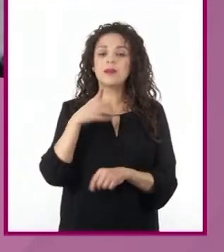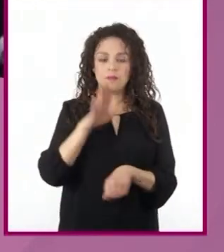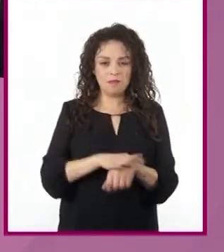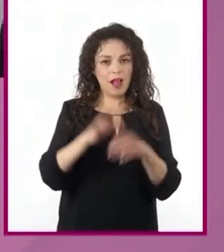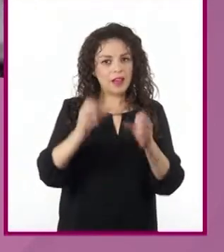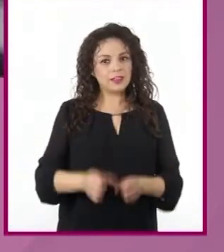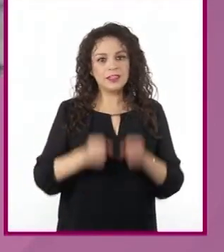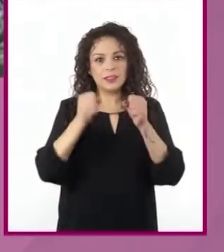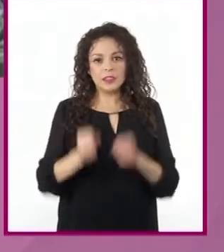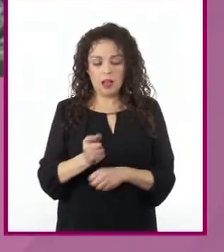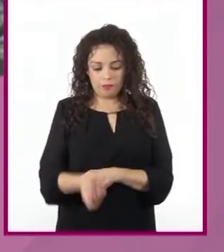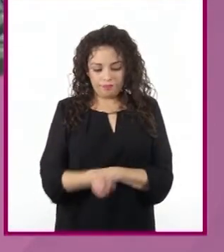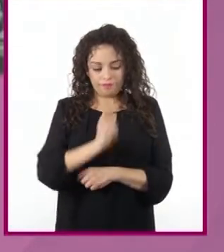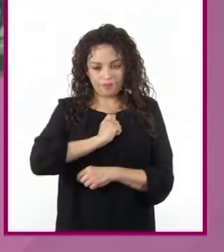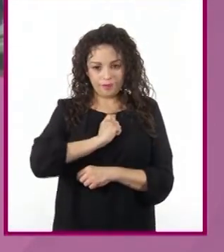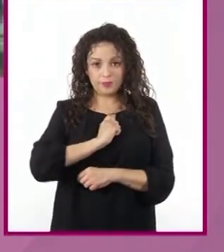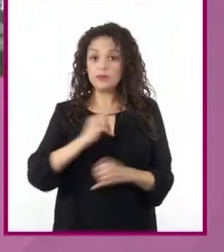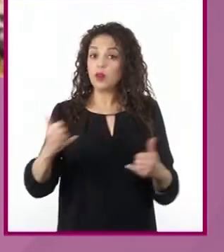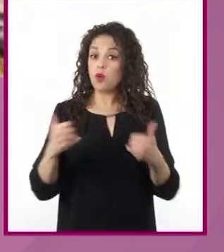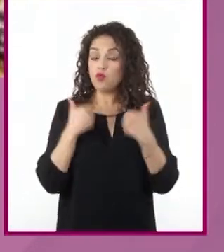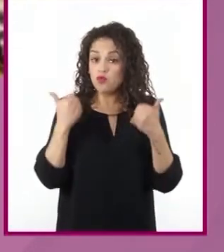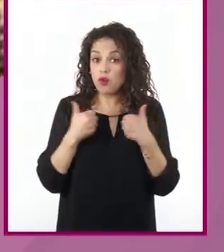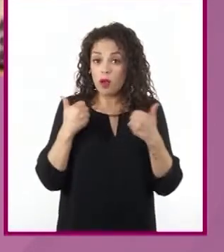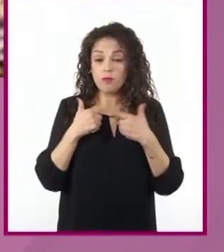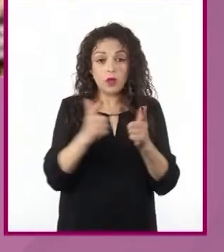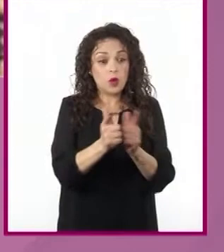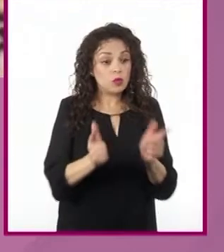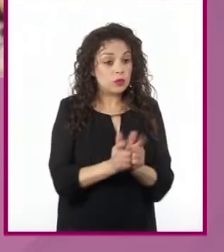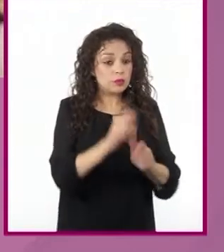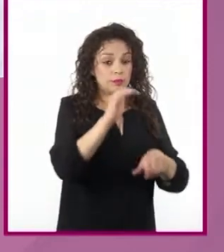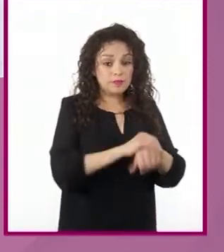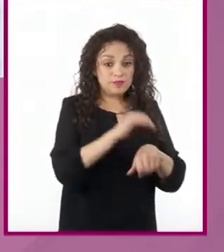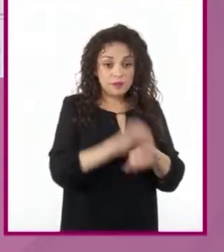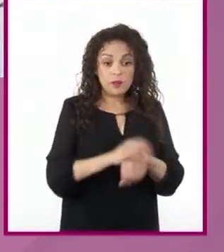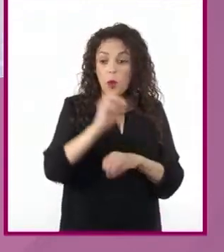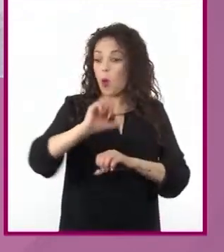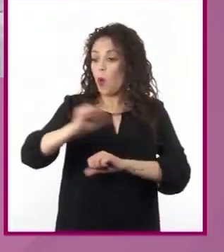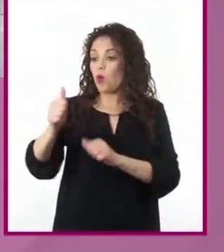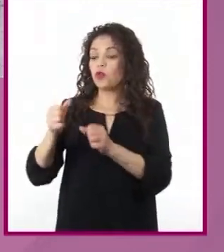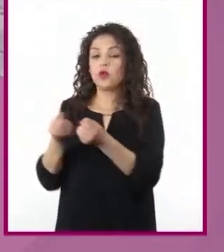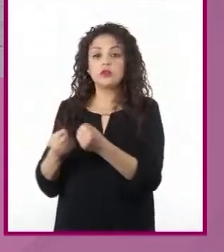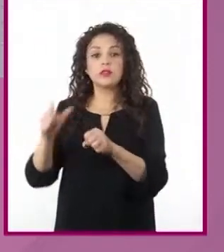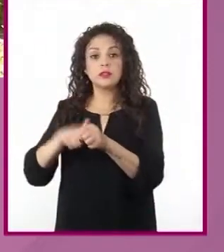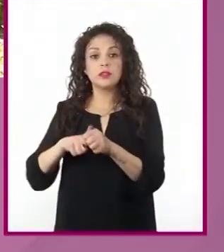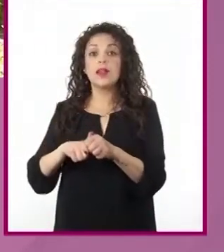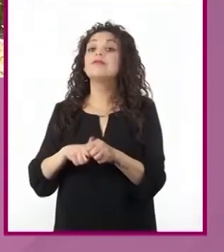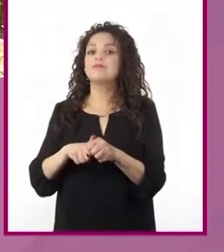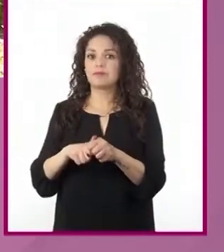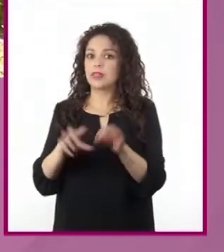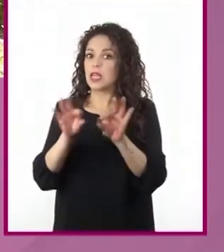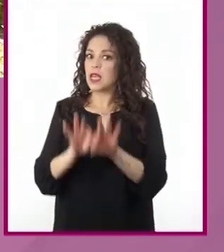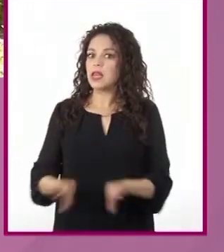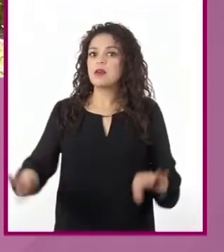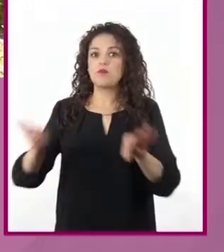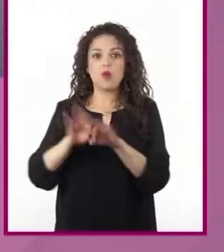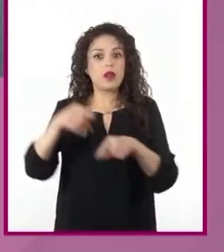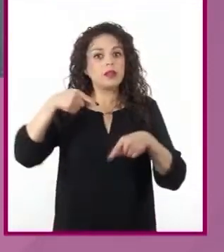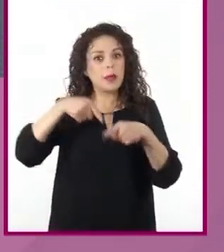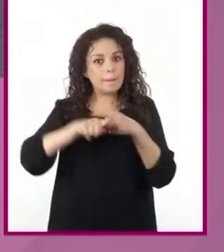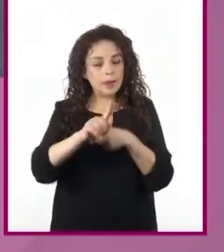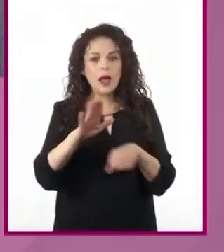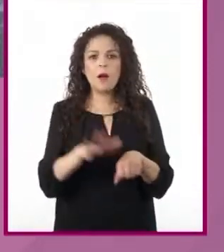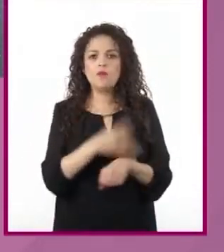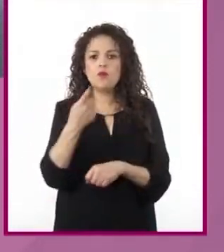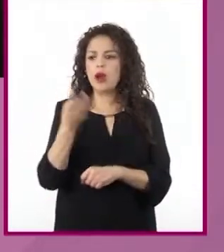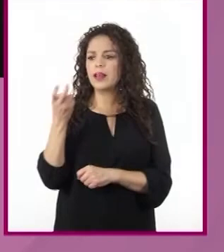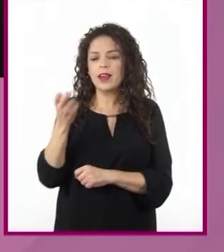En la adolescencia, los grupos de amigos y otros grupos sociales cobran importancia, debido a que en esta etapa